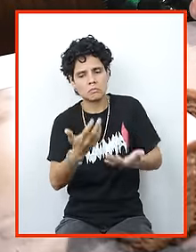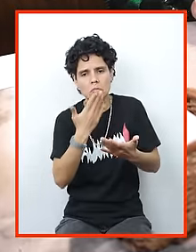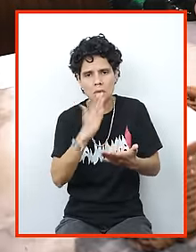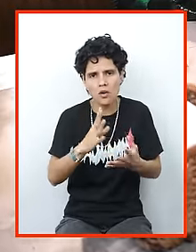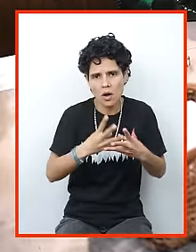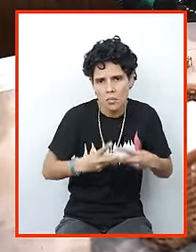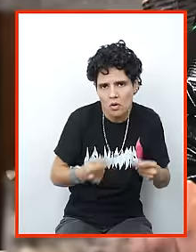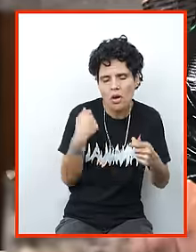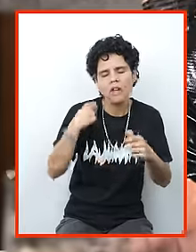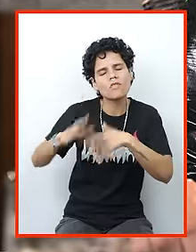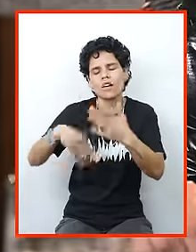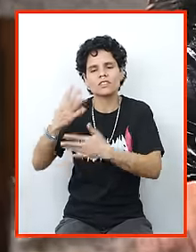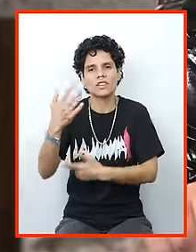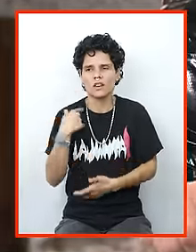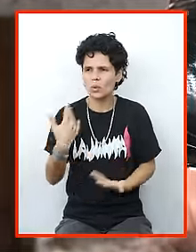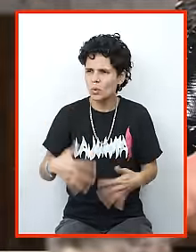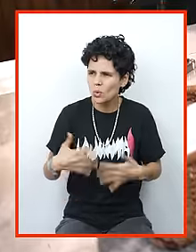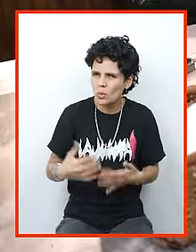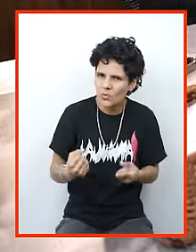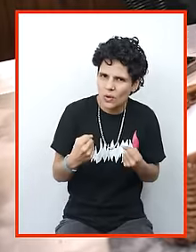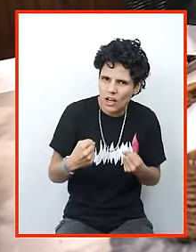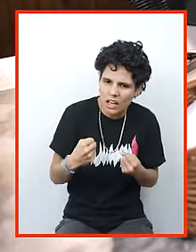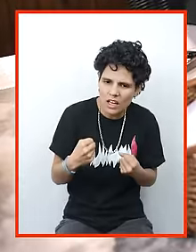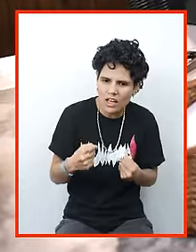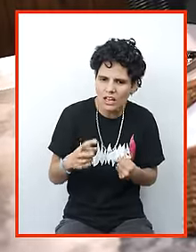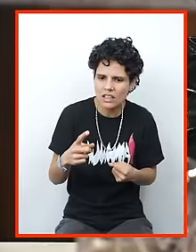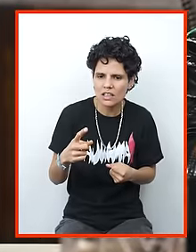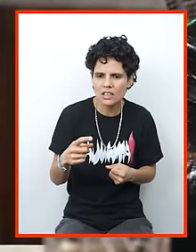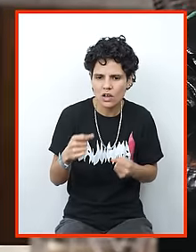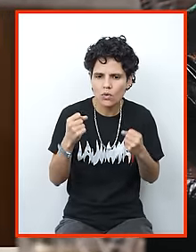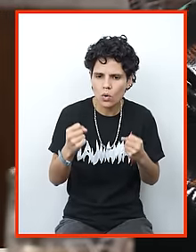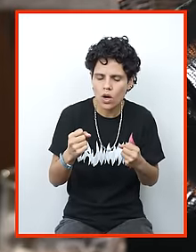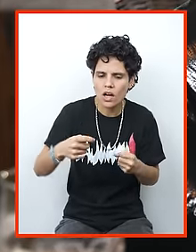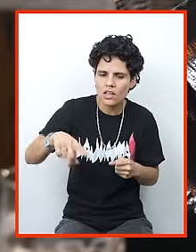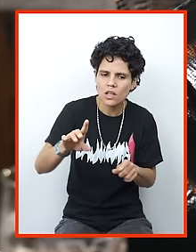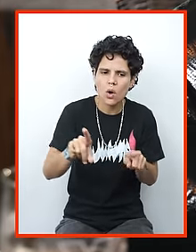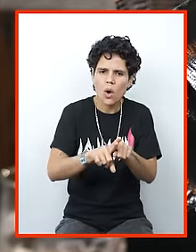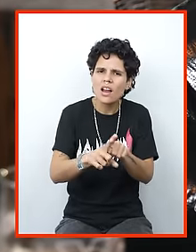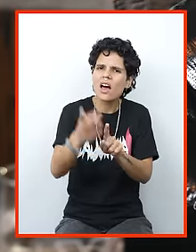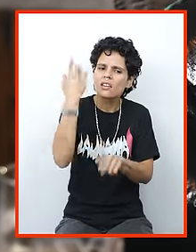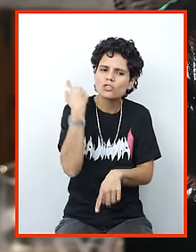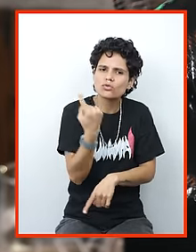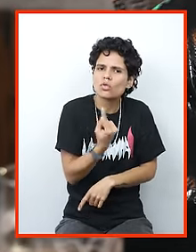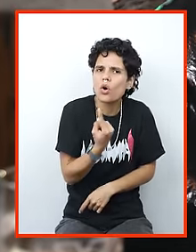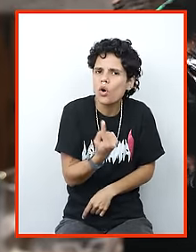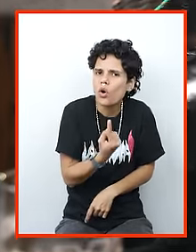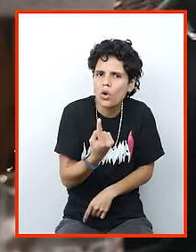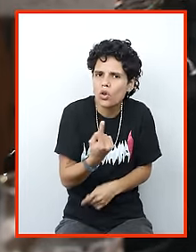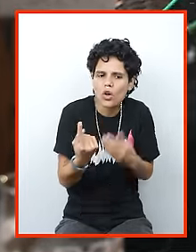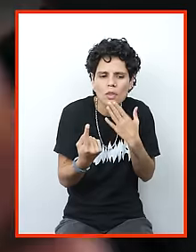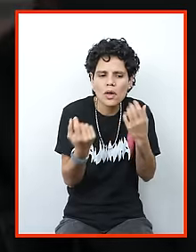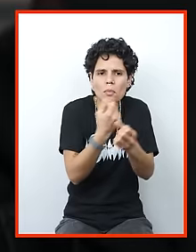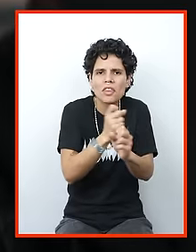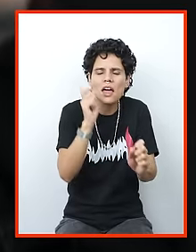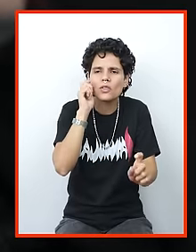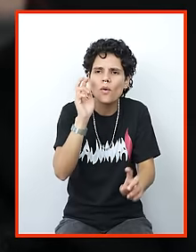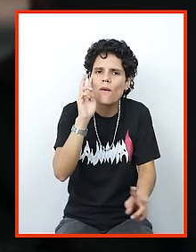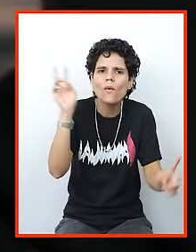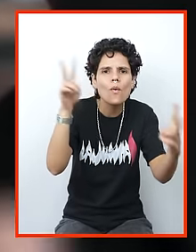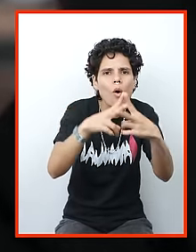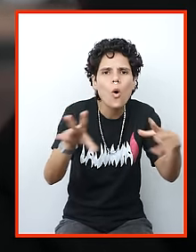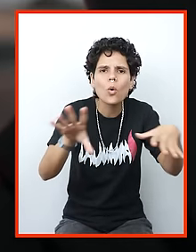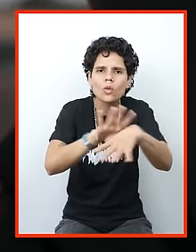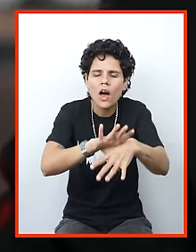seguir con lo que tengo que hacer. La media experiencia, weón. Sí, weón. La media experiencia. Y eran tiempos de tanta soledad porque la gente no se podía ver.